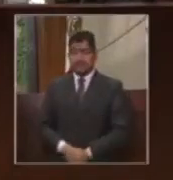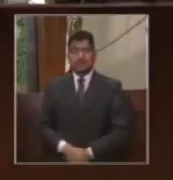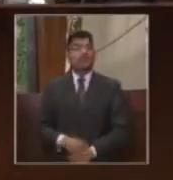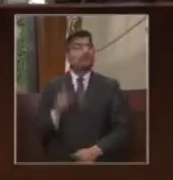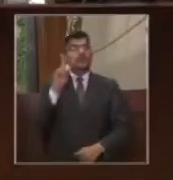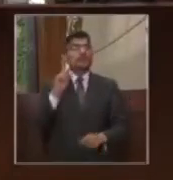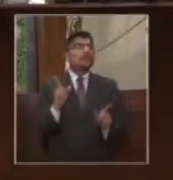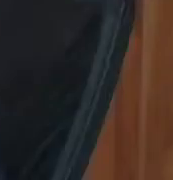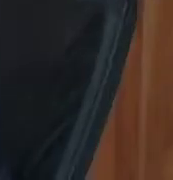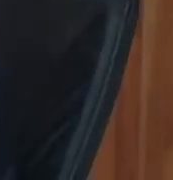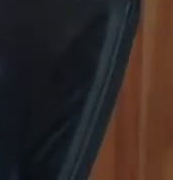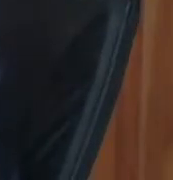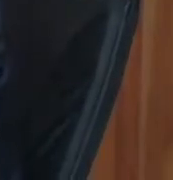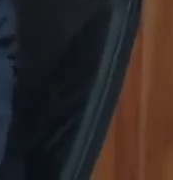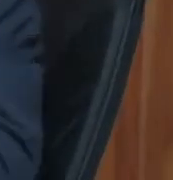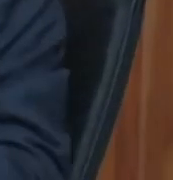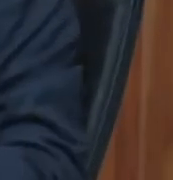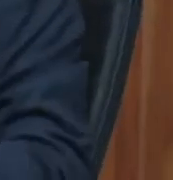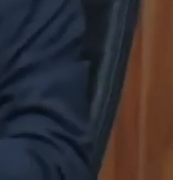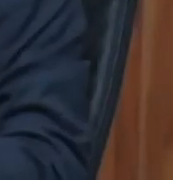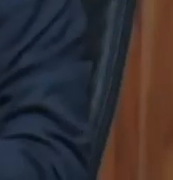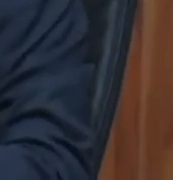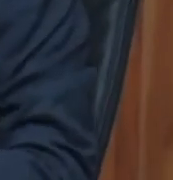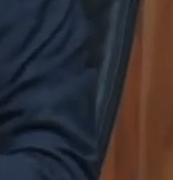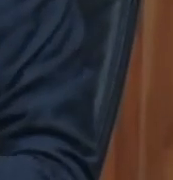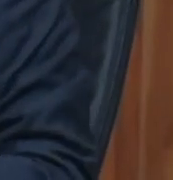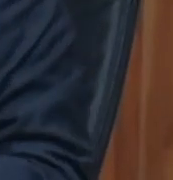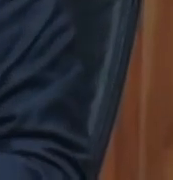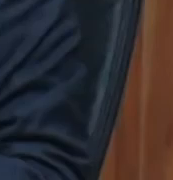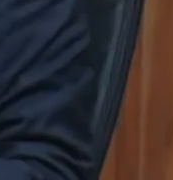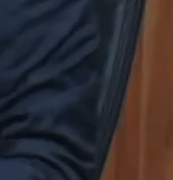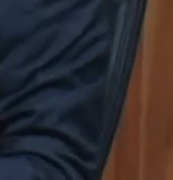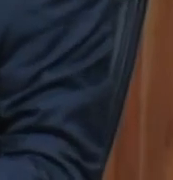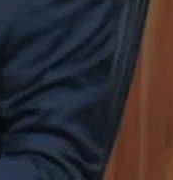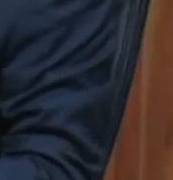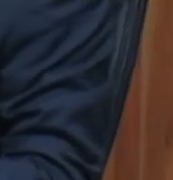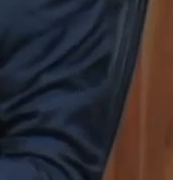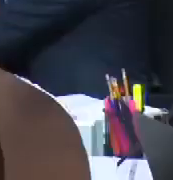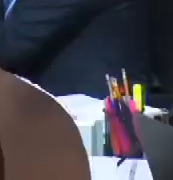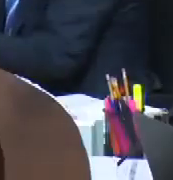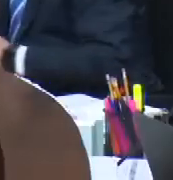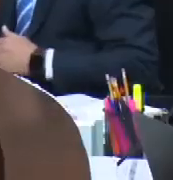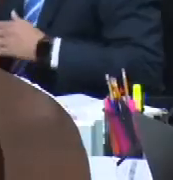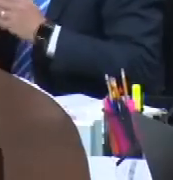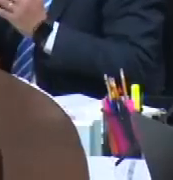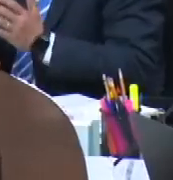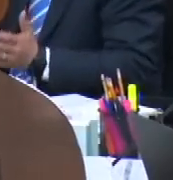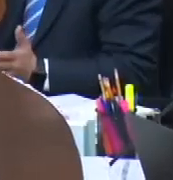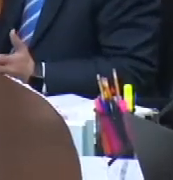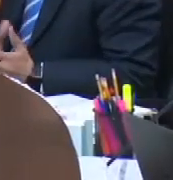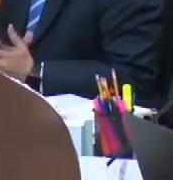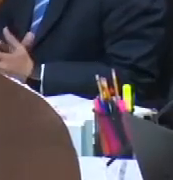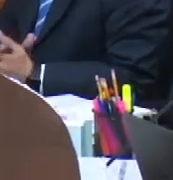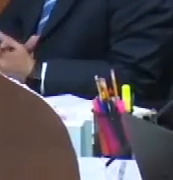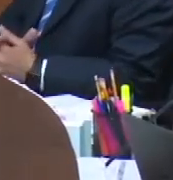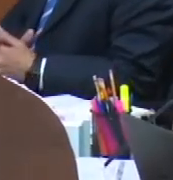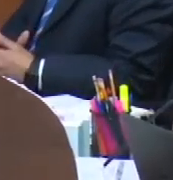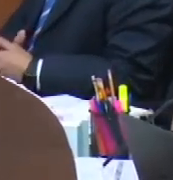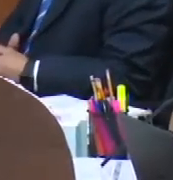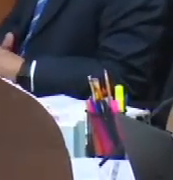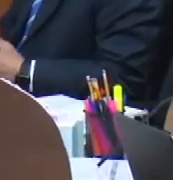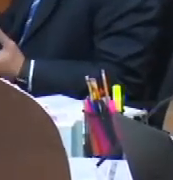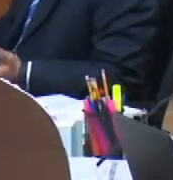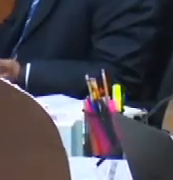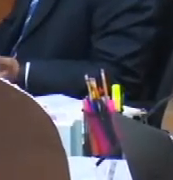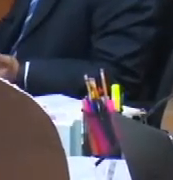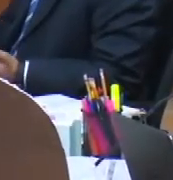maximizador del principio de paridad y conformar una sola lista por cada partido en las que integró alternadamente una fórmula de cada uno